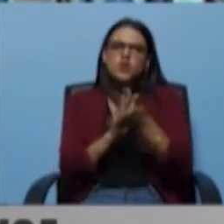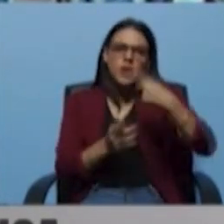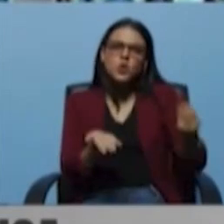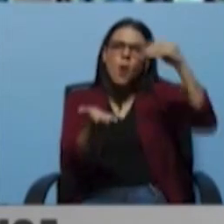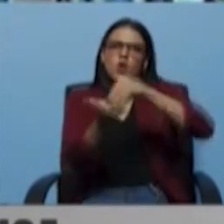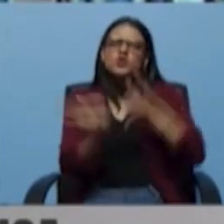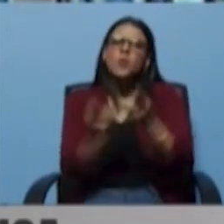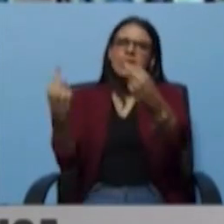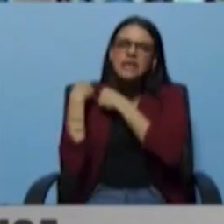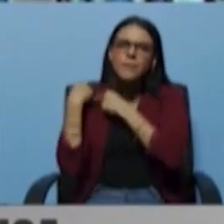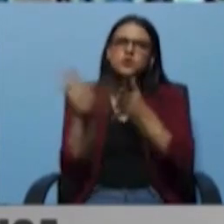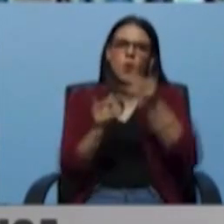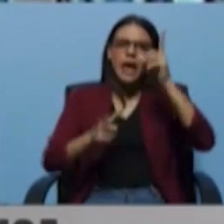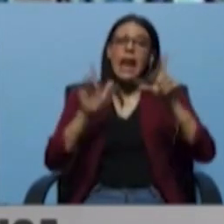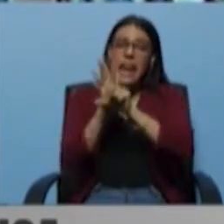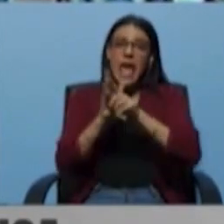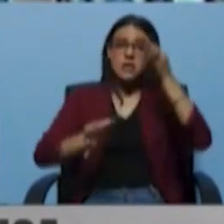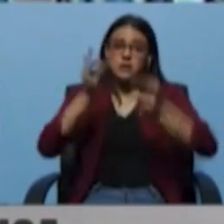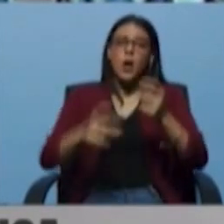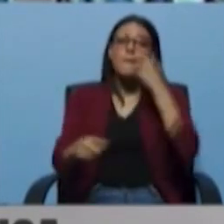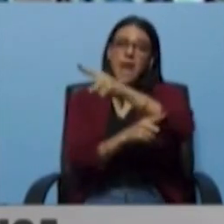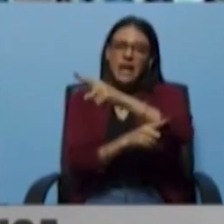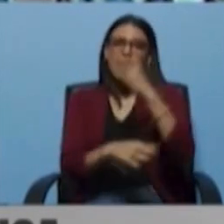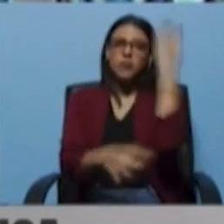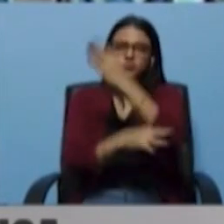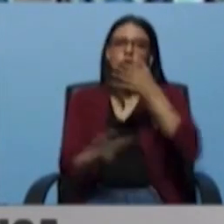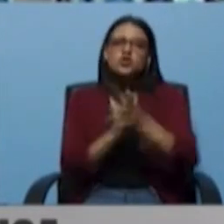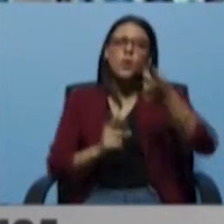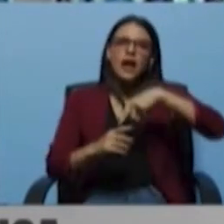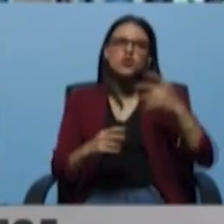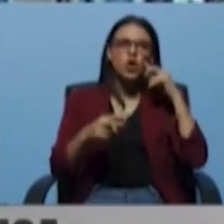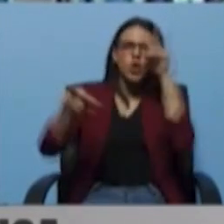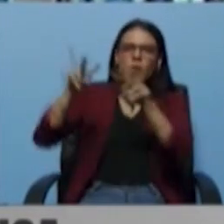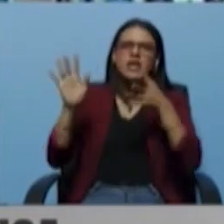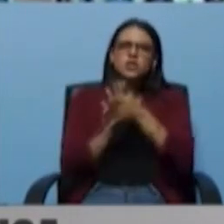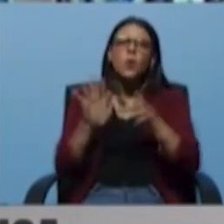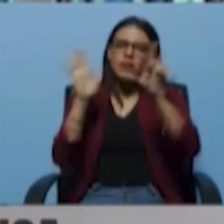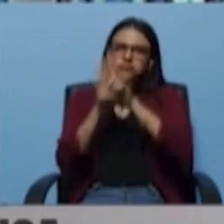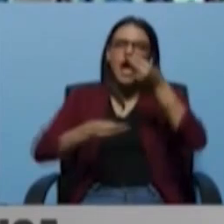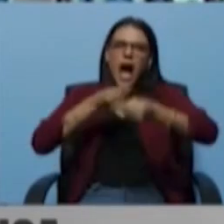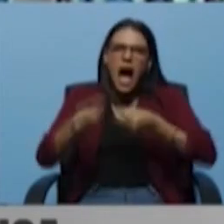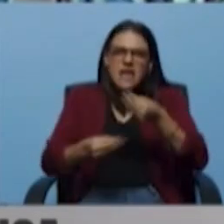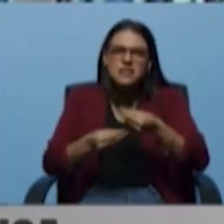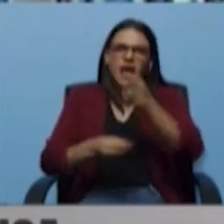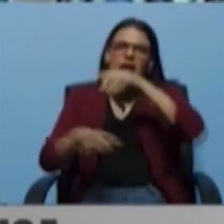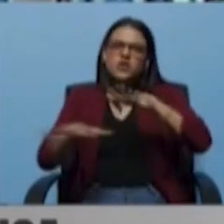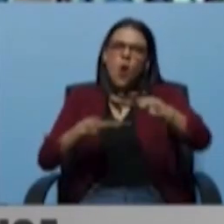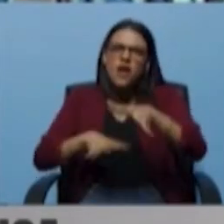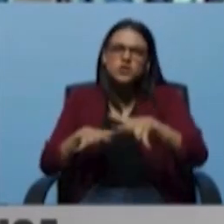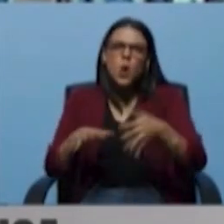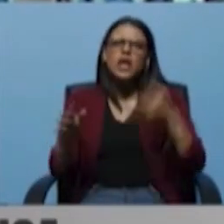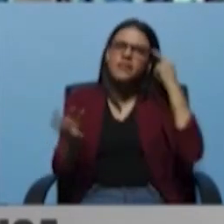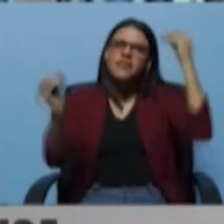las responsabilidades penales y la sanción respectiva ante la Comisión de los Tipos Penales en lo que se incurra de acuerdo a